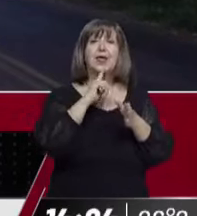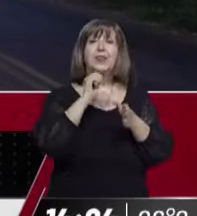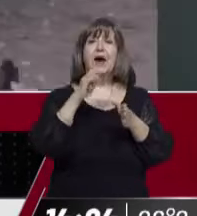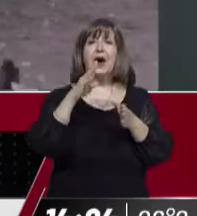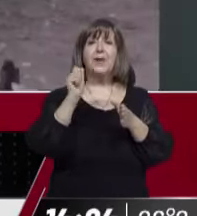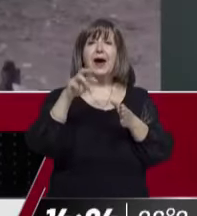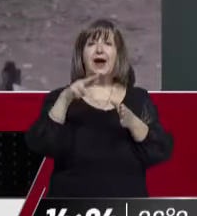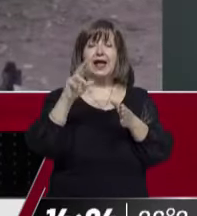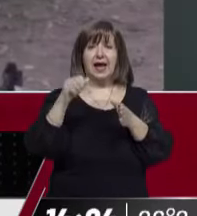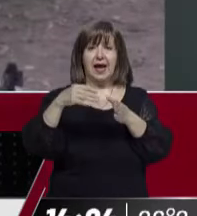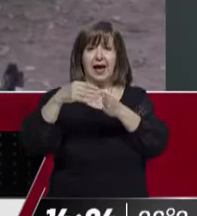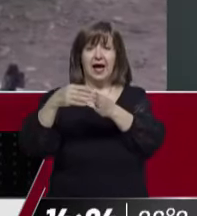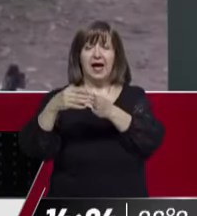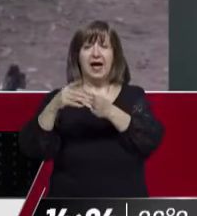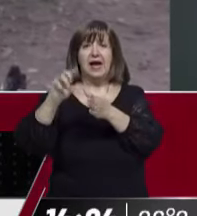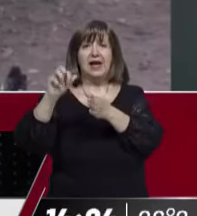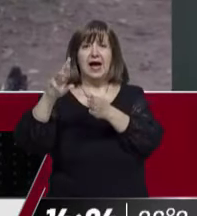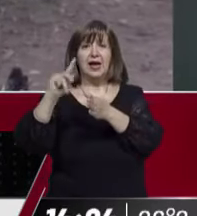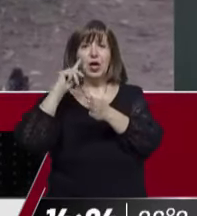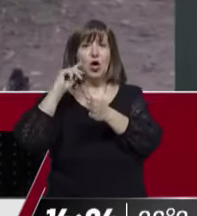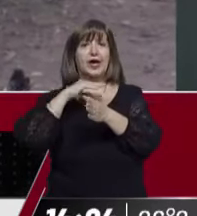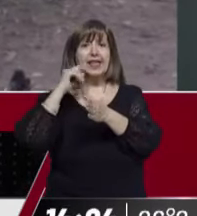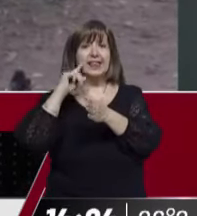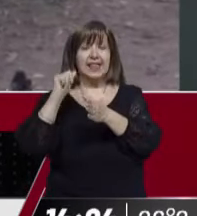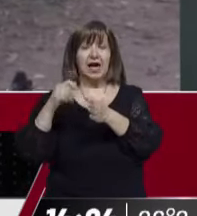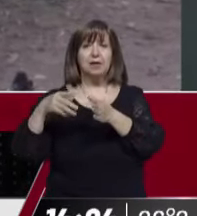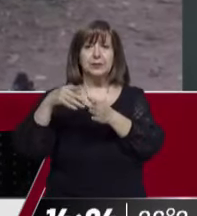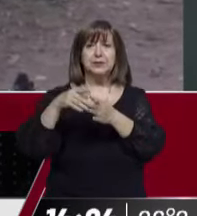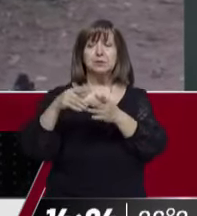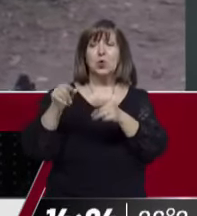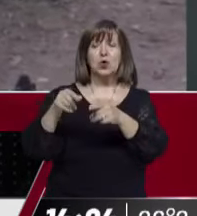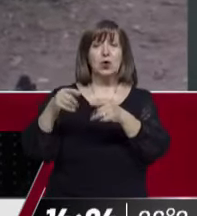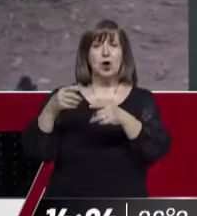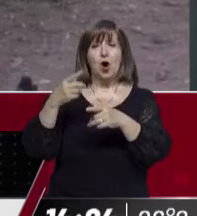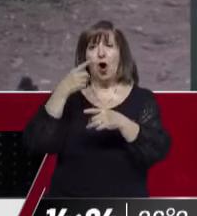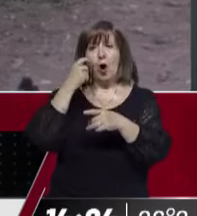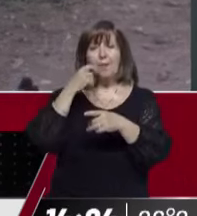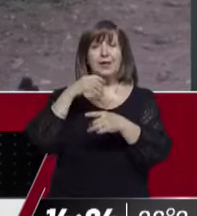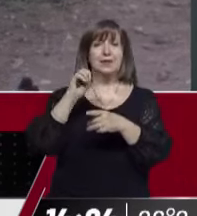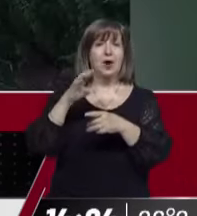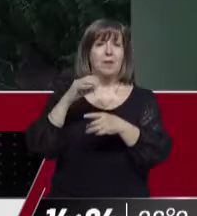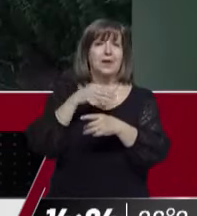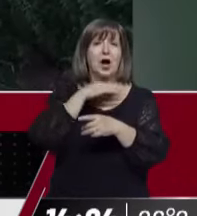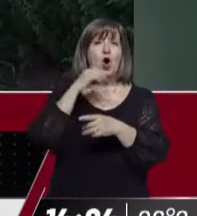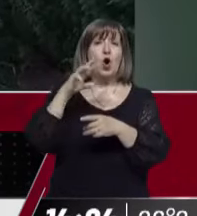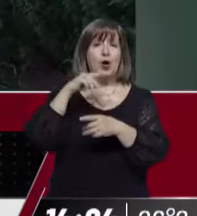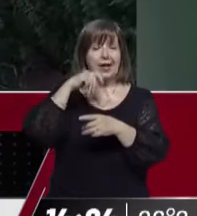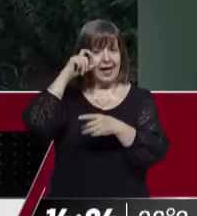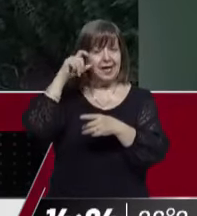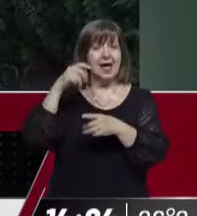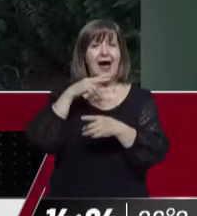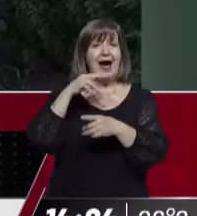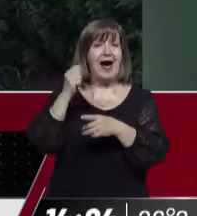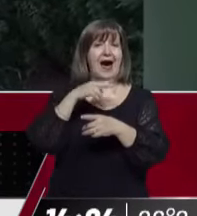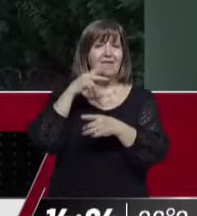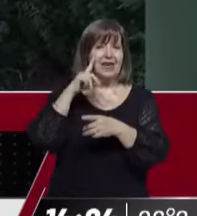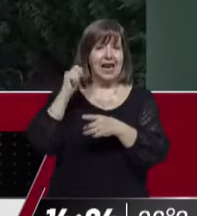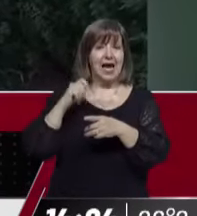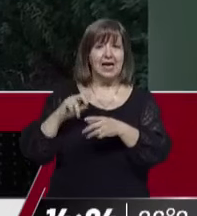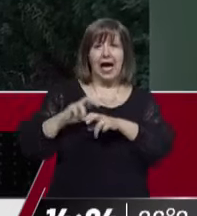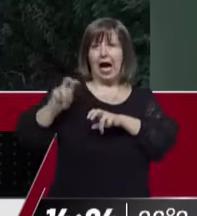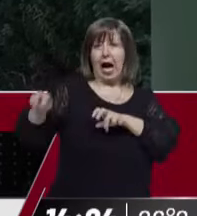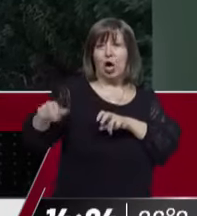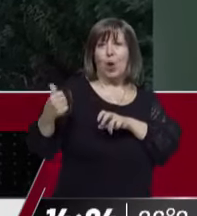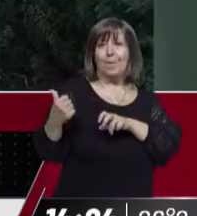Un joven de 28 años perdió la vida. Fue identificado como Jorge Matías Ávila, en este caso que sus familiares,